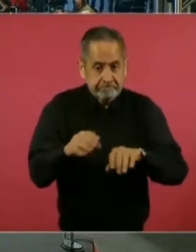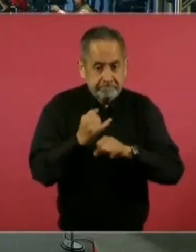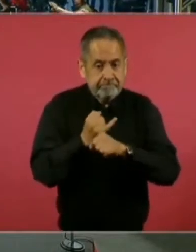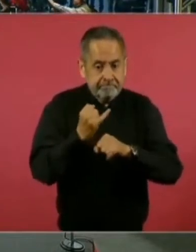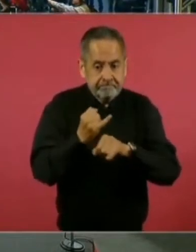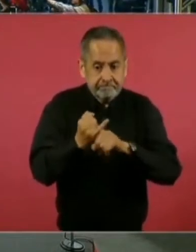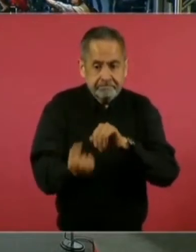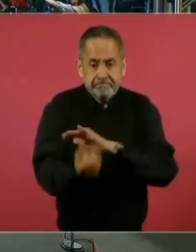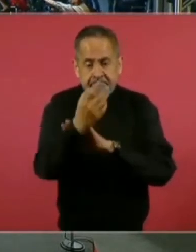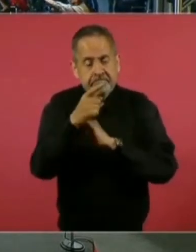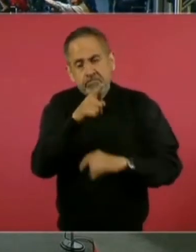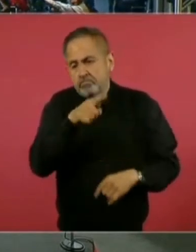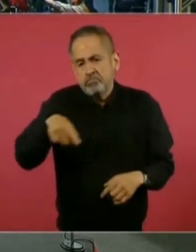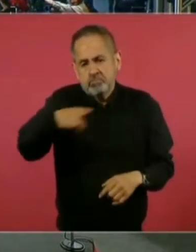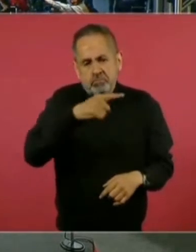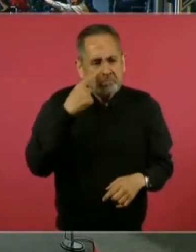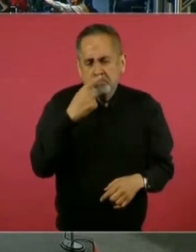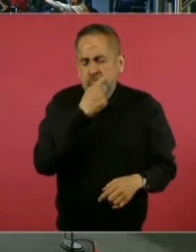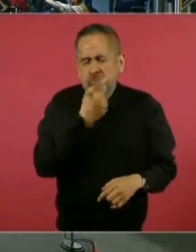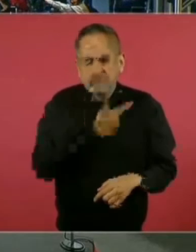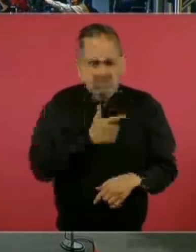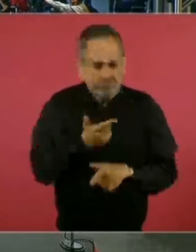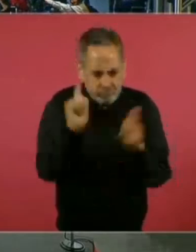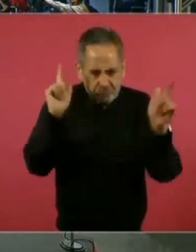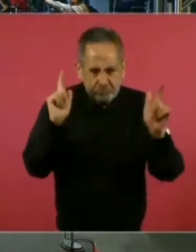a la red